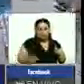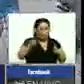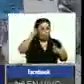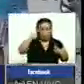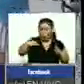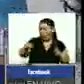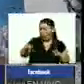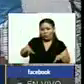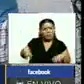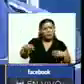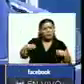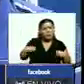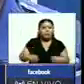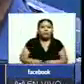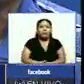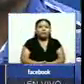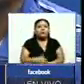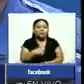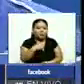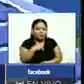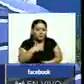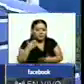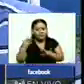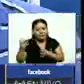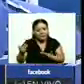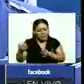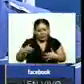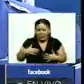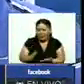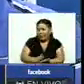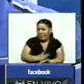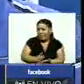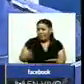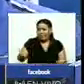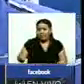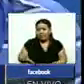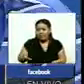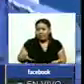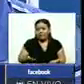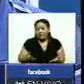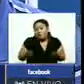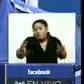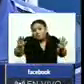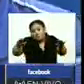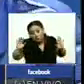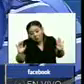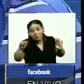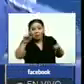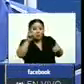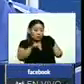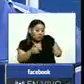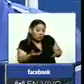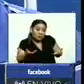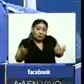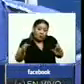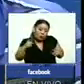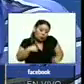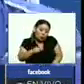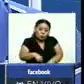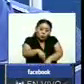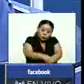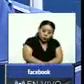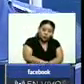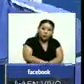la acusación. Tengo la esperanza de que yo no he hecho nada, ¿verdad? Pero así son las cosas y tengo que estar aquí